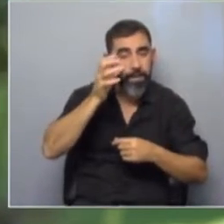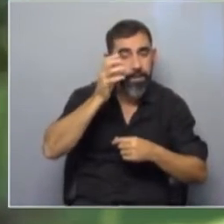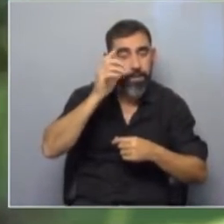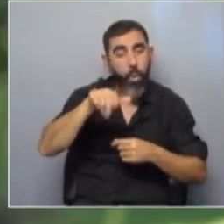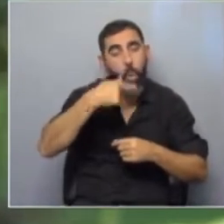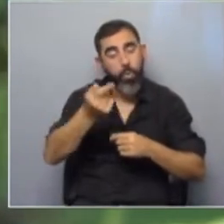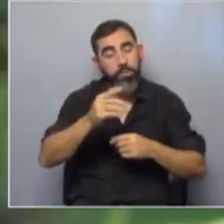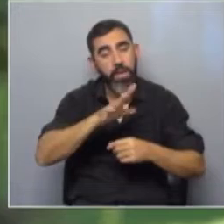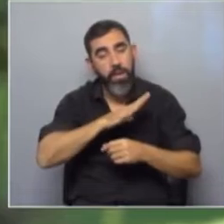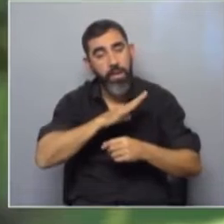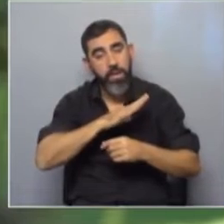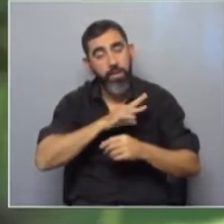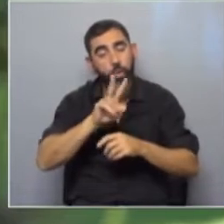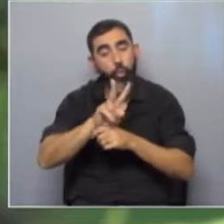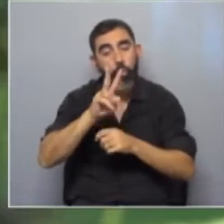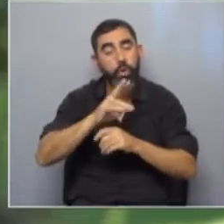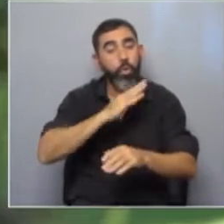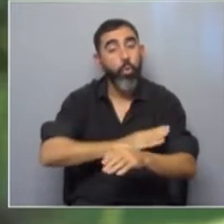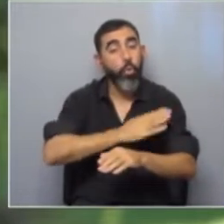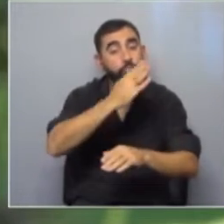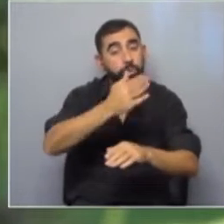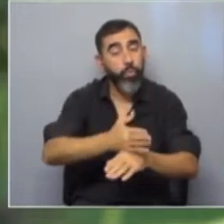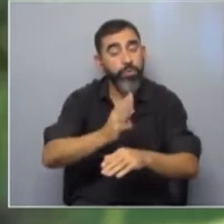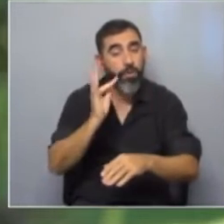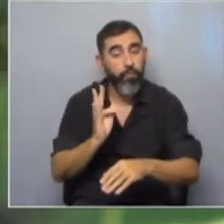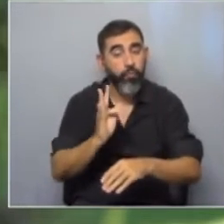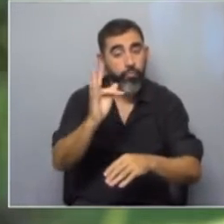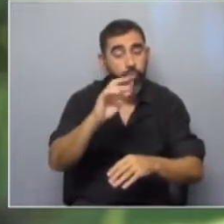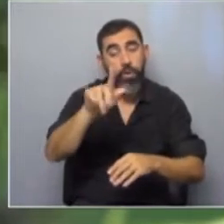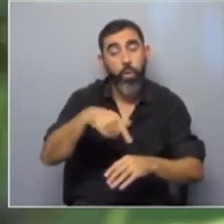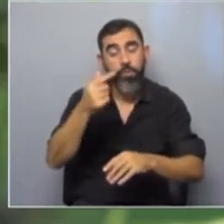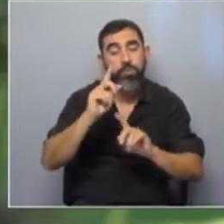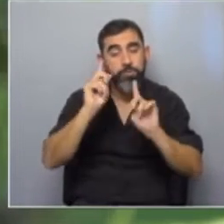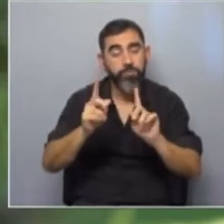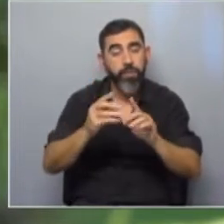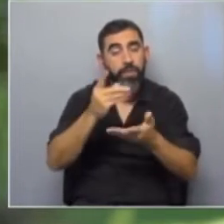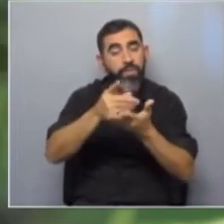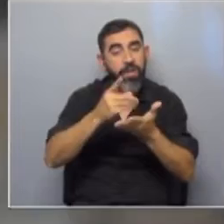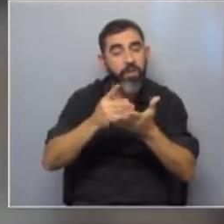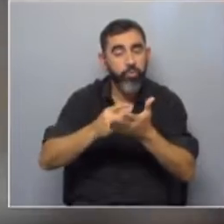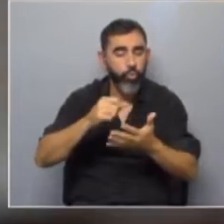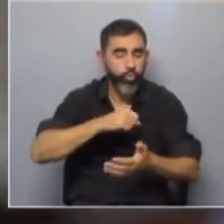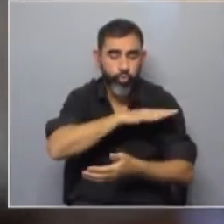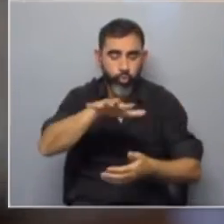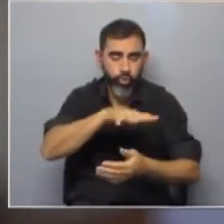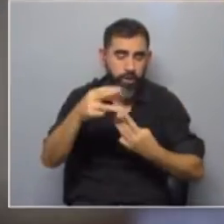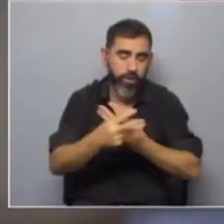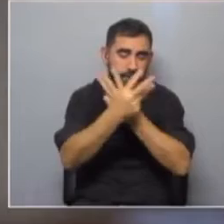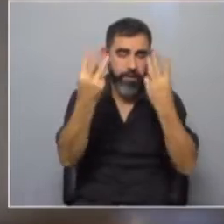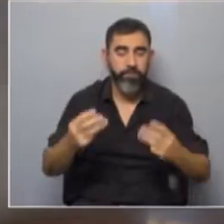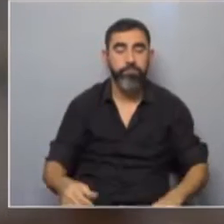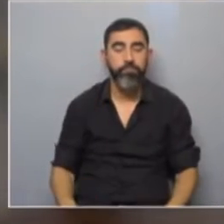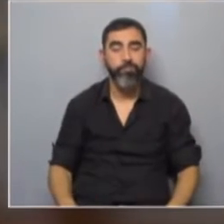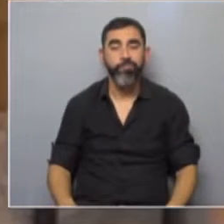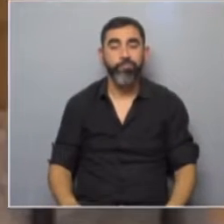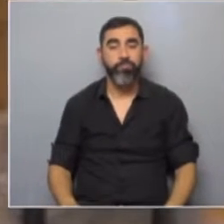otra escala que justamente medía las consecuencias de consideraciones futuras y después también se recolectaron datos sociodemográficos.